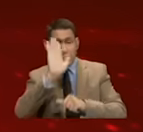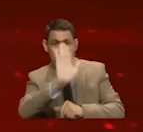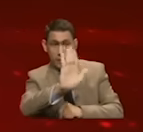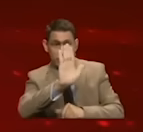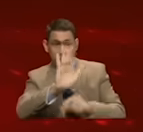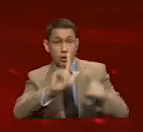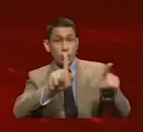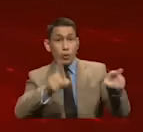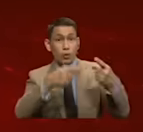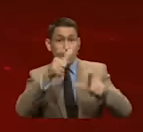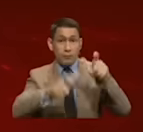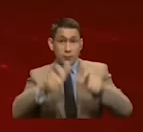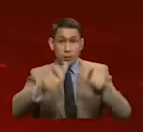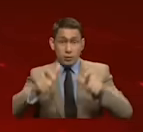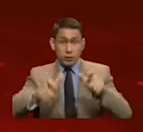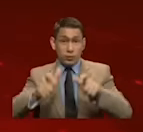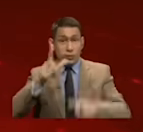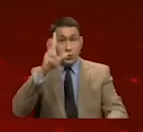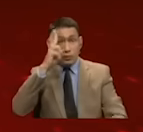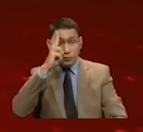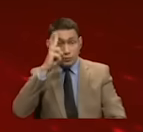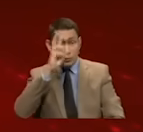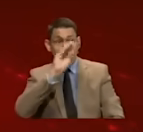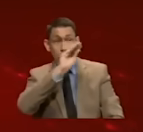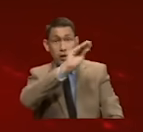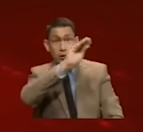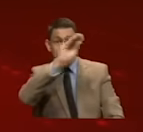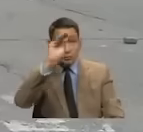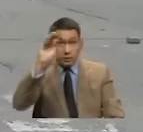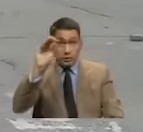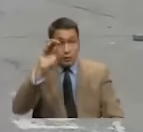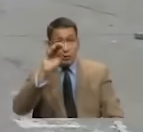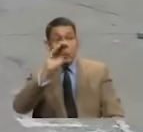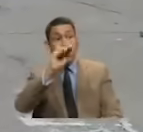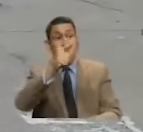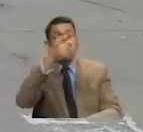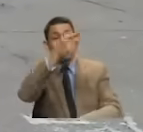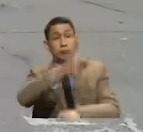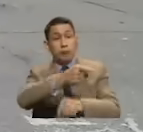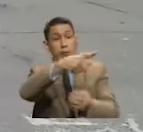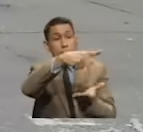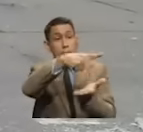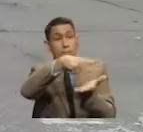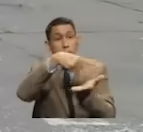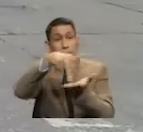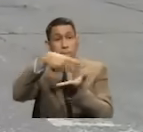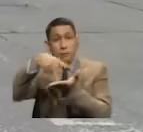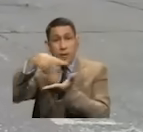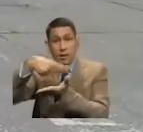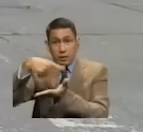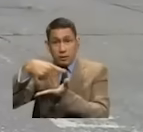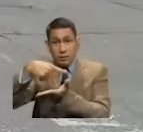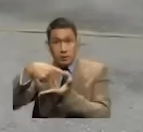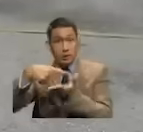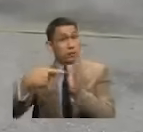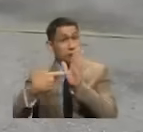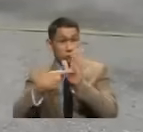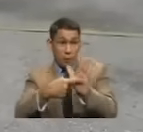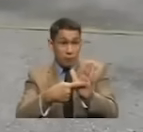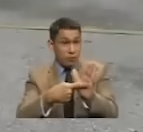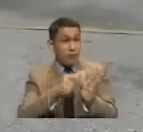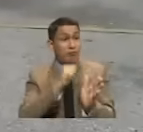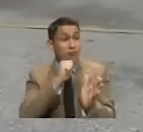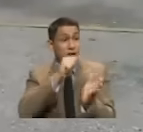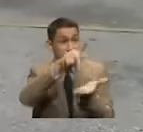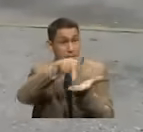vacunas. Si no pagan, van a atacar, van a poner bombas, van a disparar. Se menciona que conocen los movimientos de cada una de las personas, de los padres de